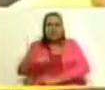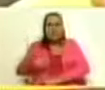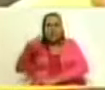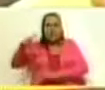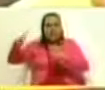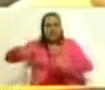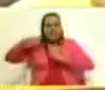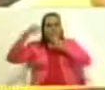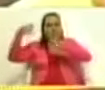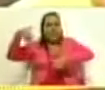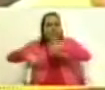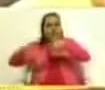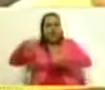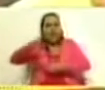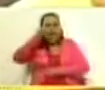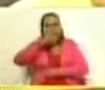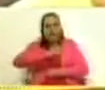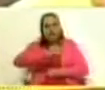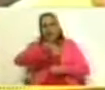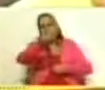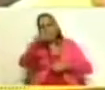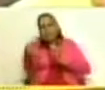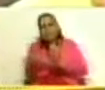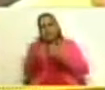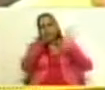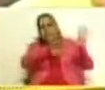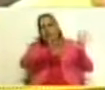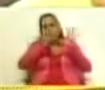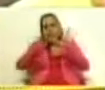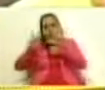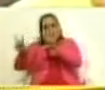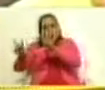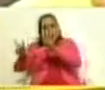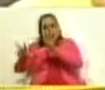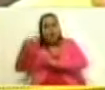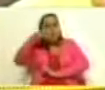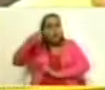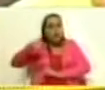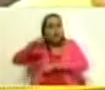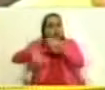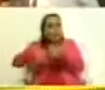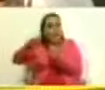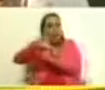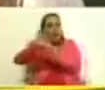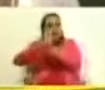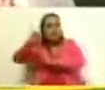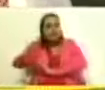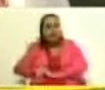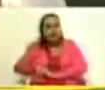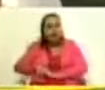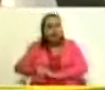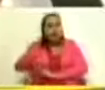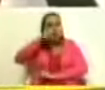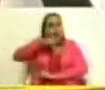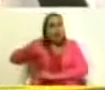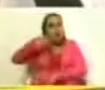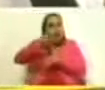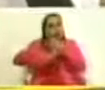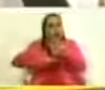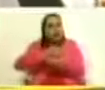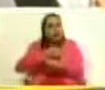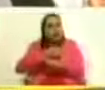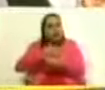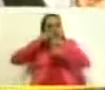victoria electoral de 1998. El pueblo constituyente, el pueblo hecho poder.